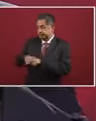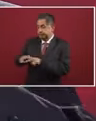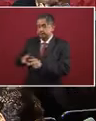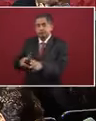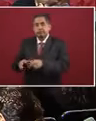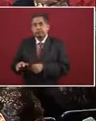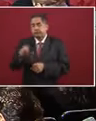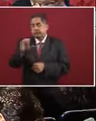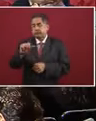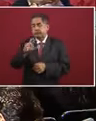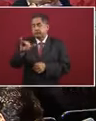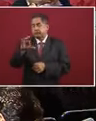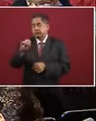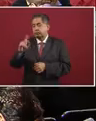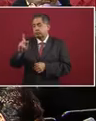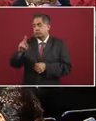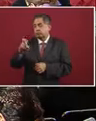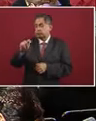Carrillo Puerto